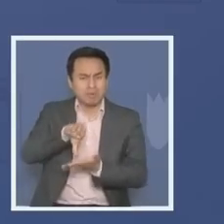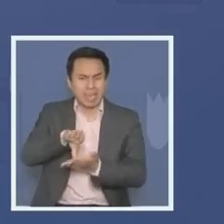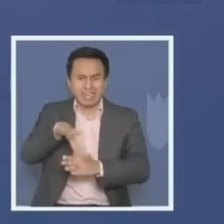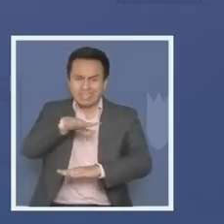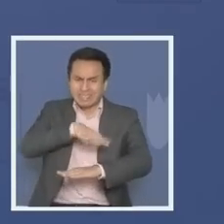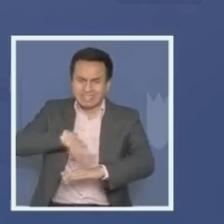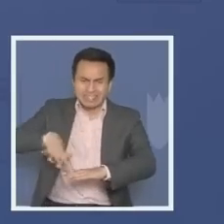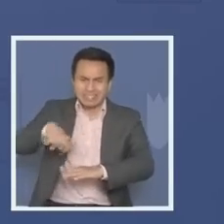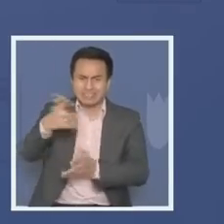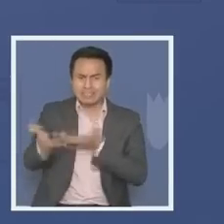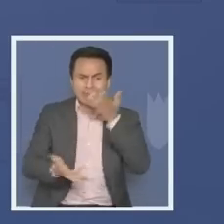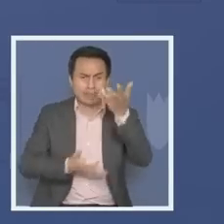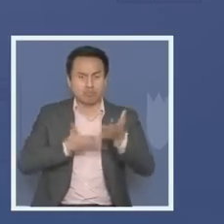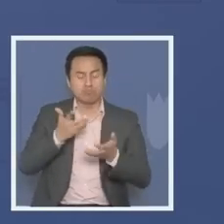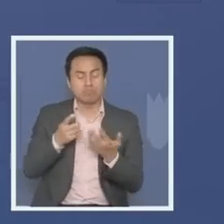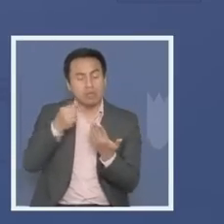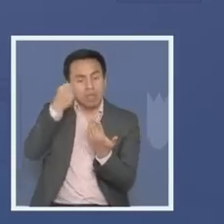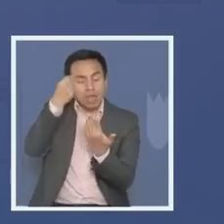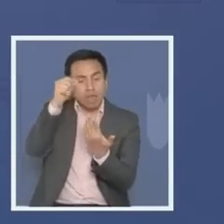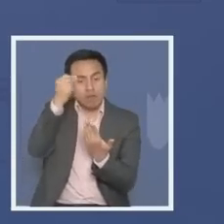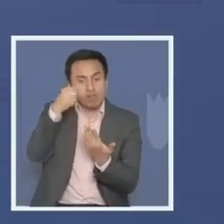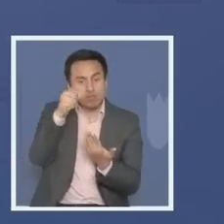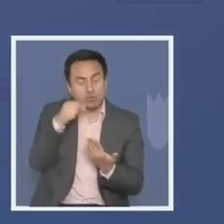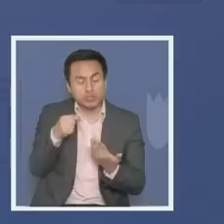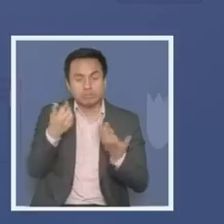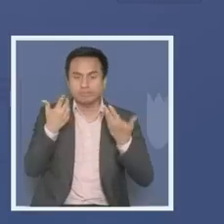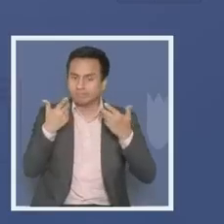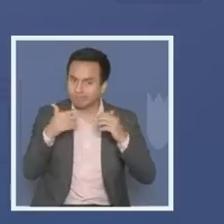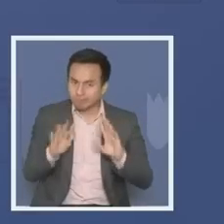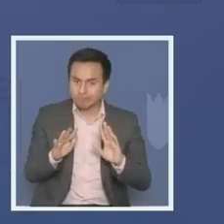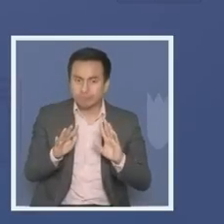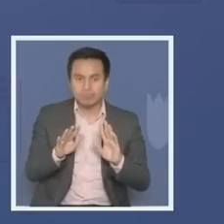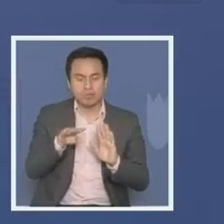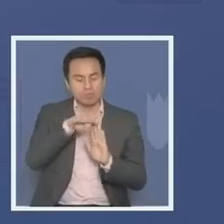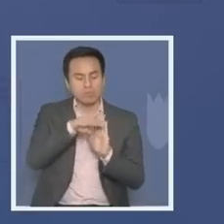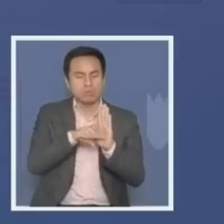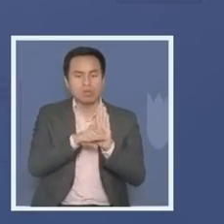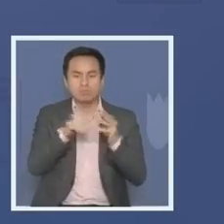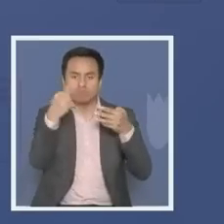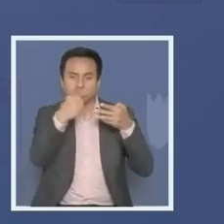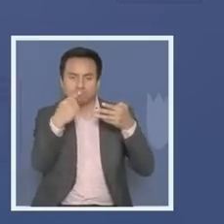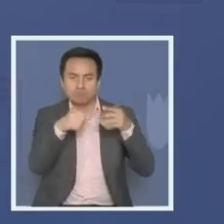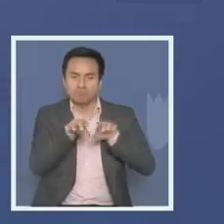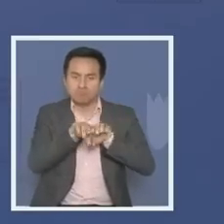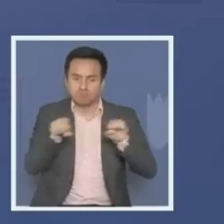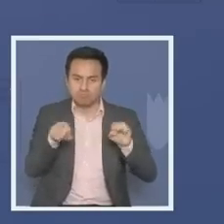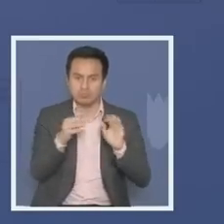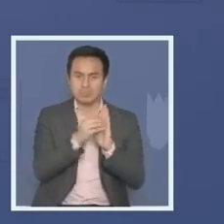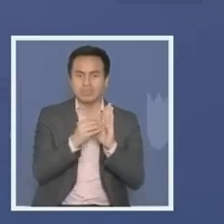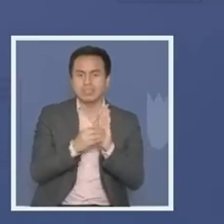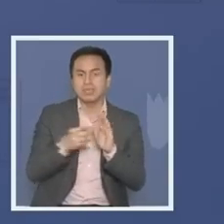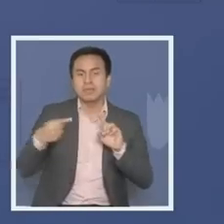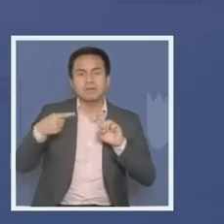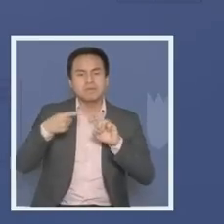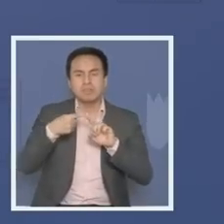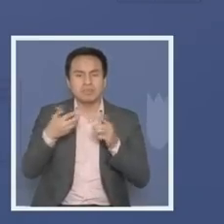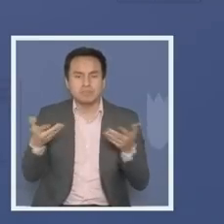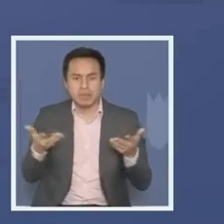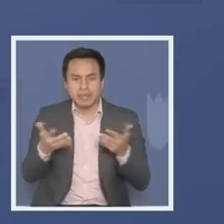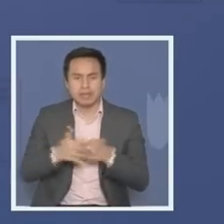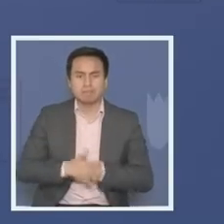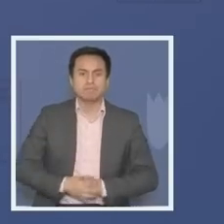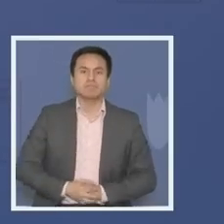país. En virtud de estas evaluaciones se han tomado algunas determinaciones. La primera de ellas